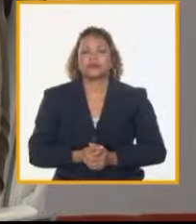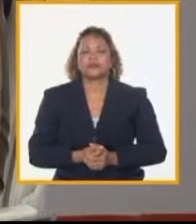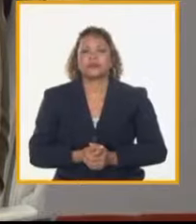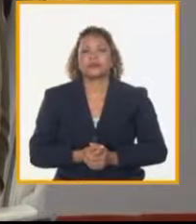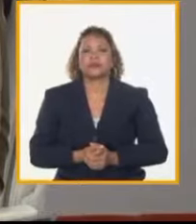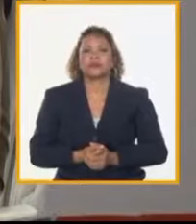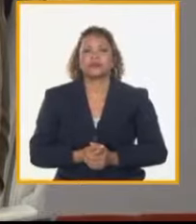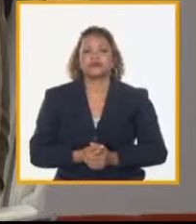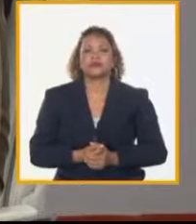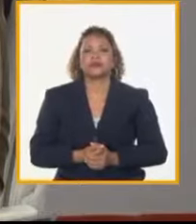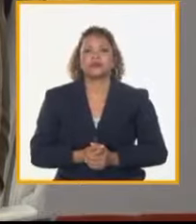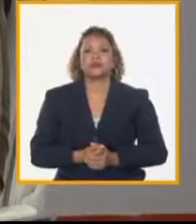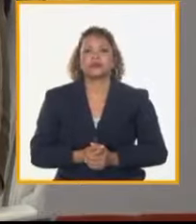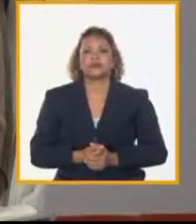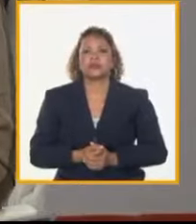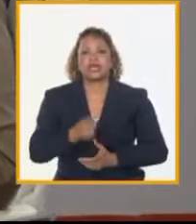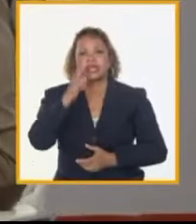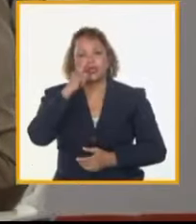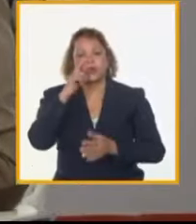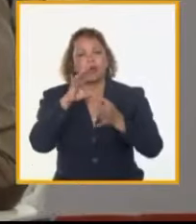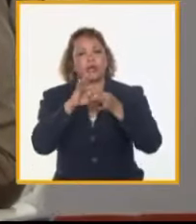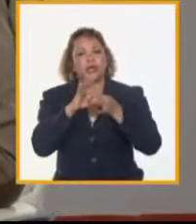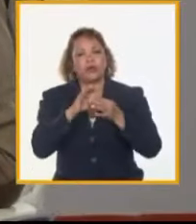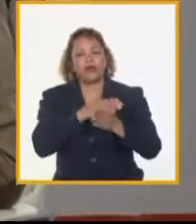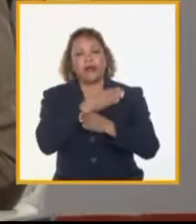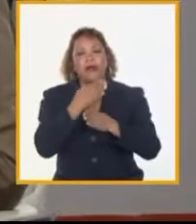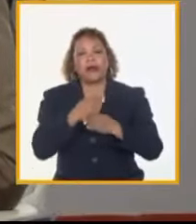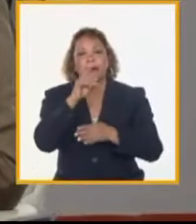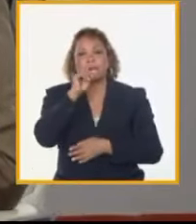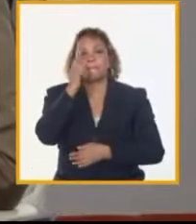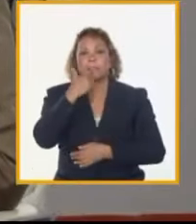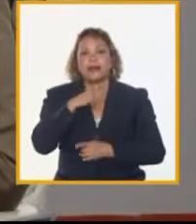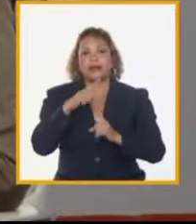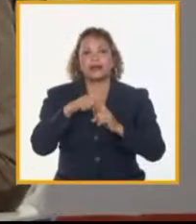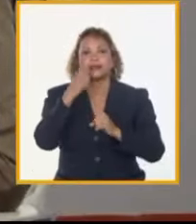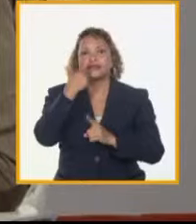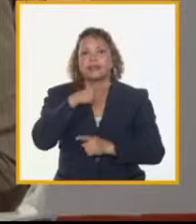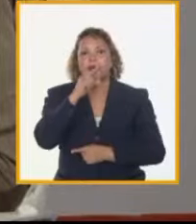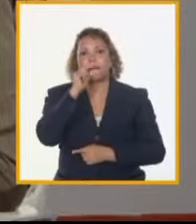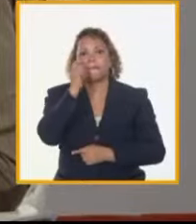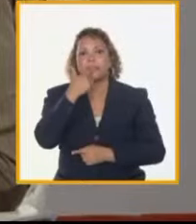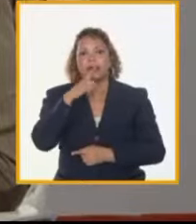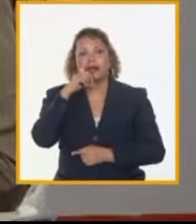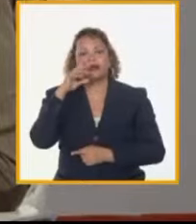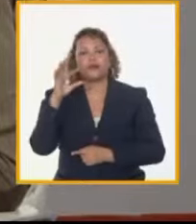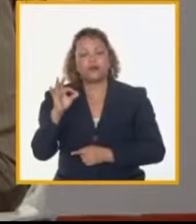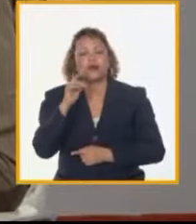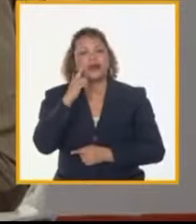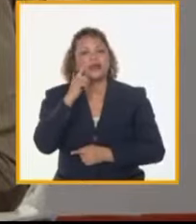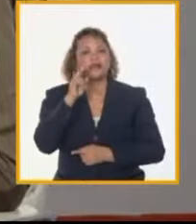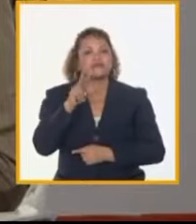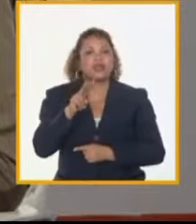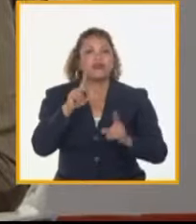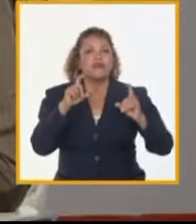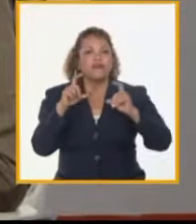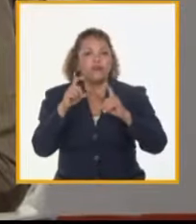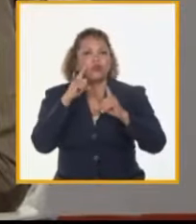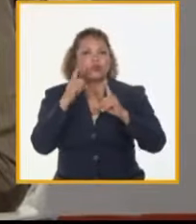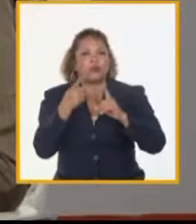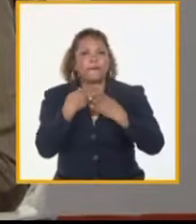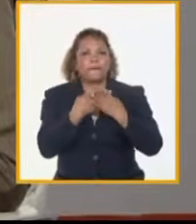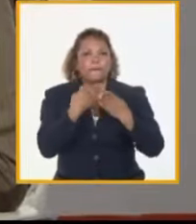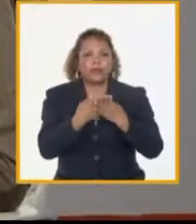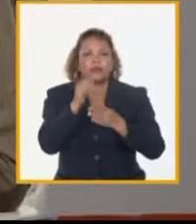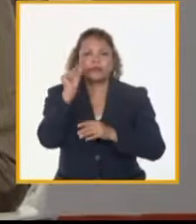de Nueva Gerona y Batabanó. Y entonces está cayendo en apropiación de la propiedad industrial, en